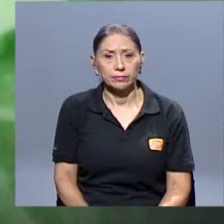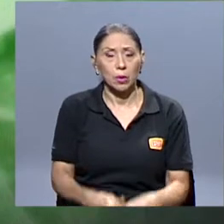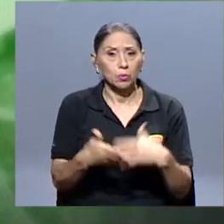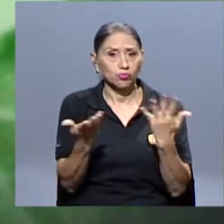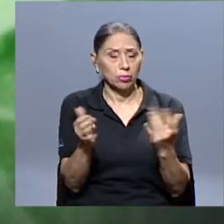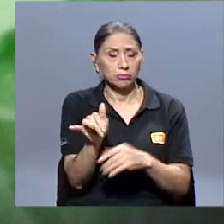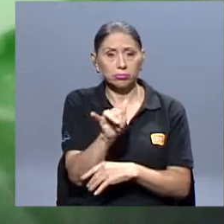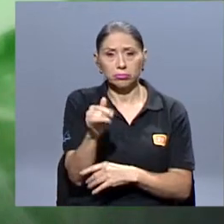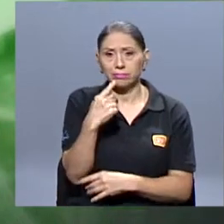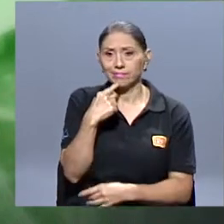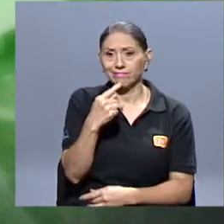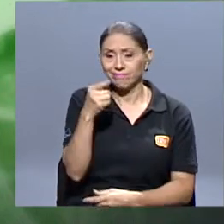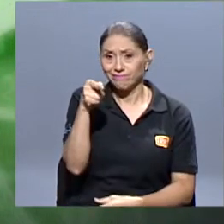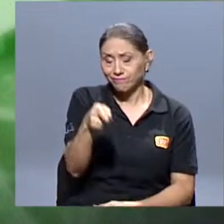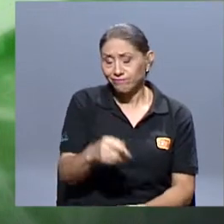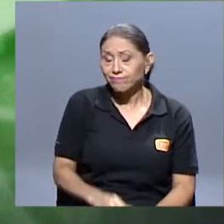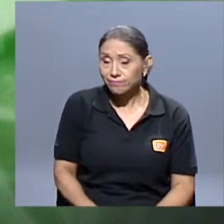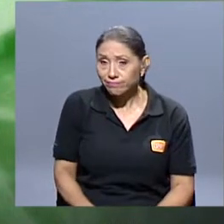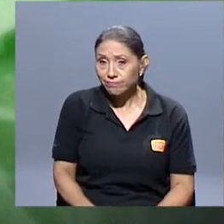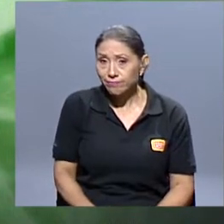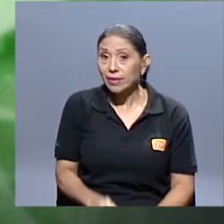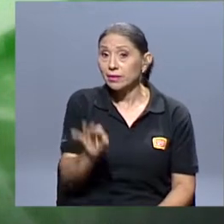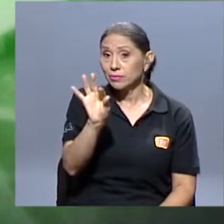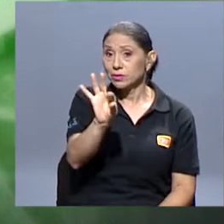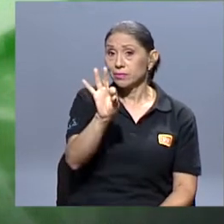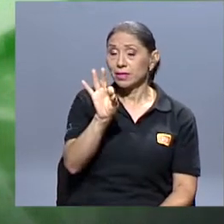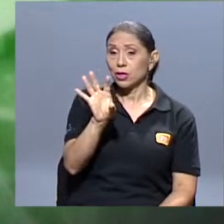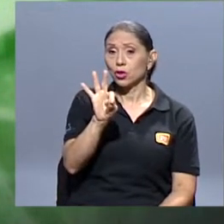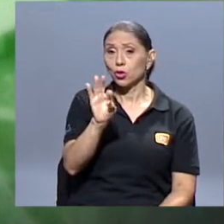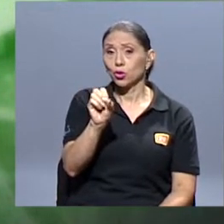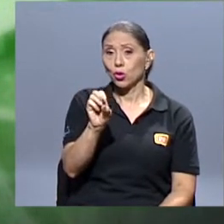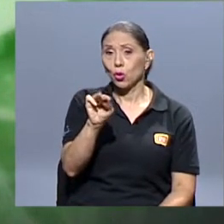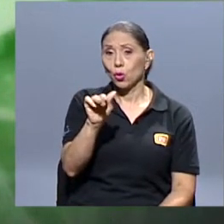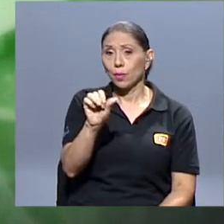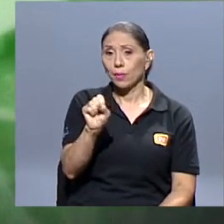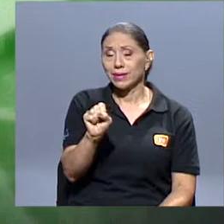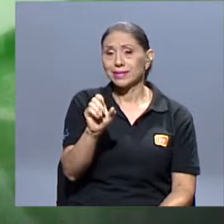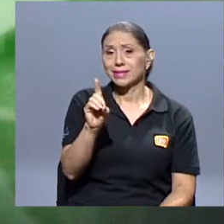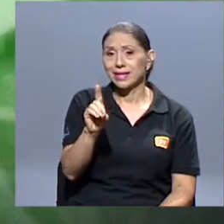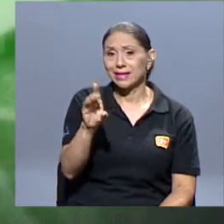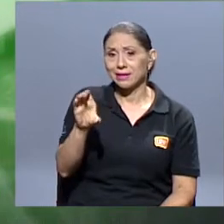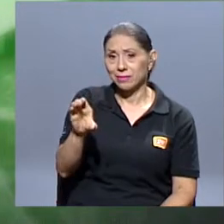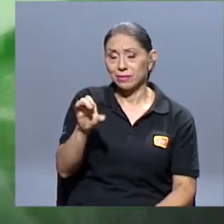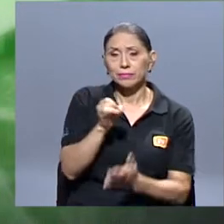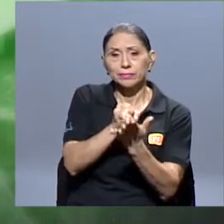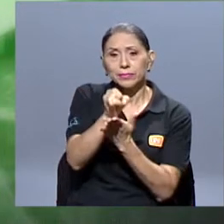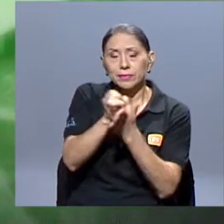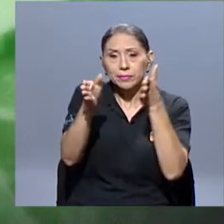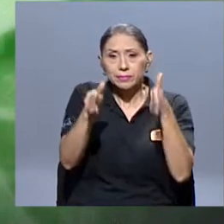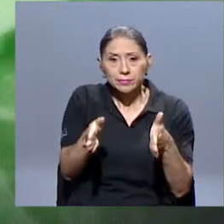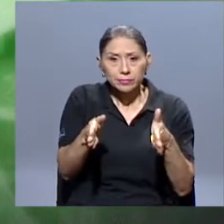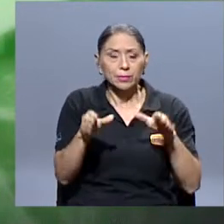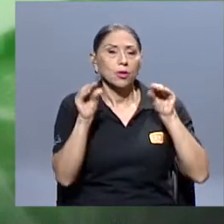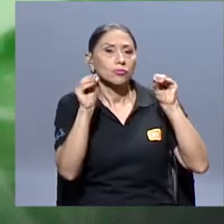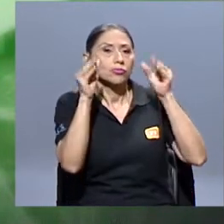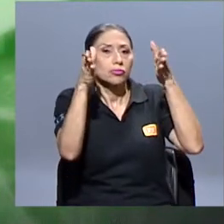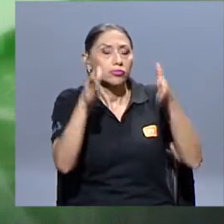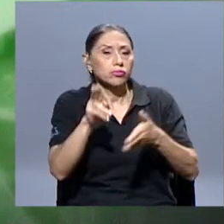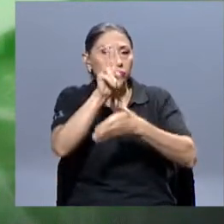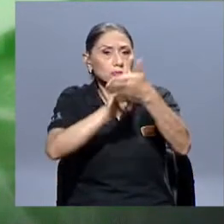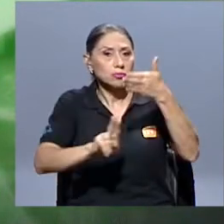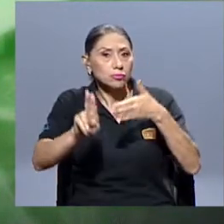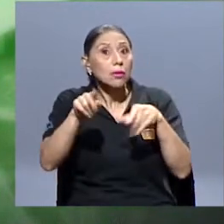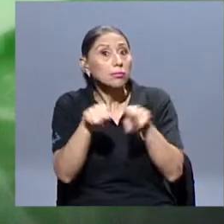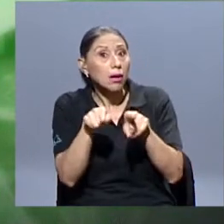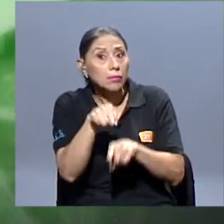Bueno, como les decía, para esto hemos invitado a Tomás de Camino. Él es investigador, docente universitario, es